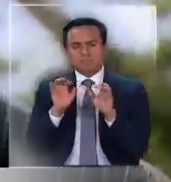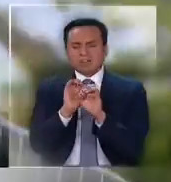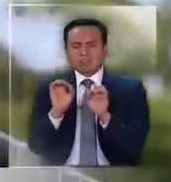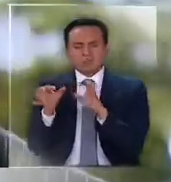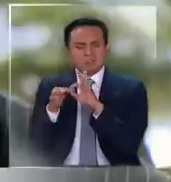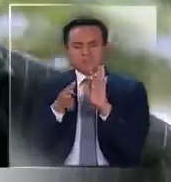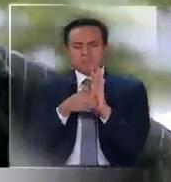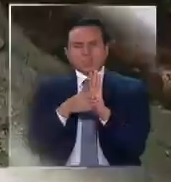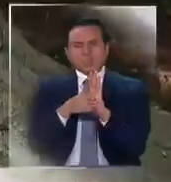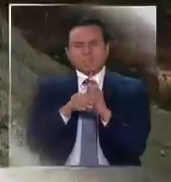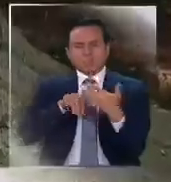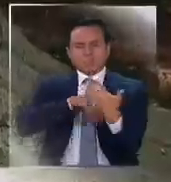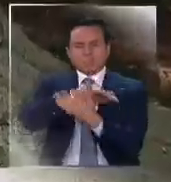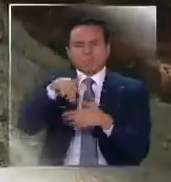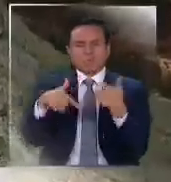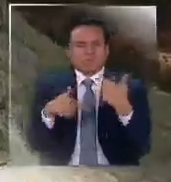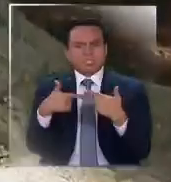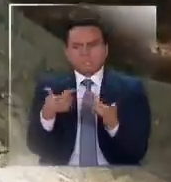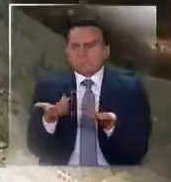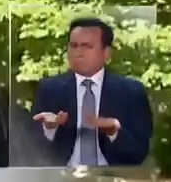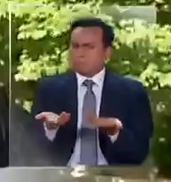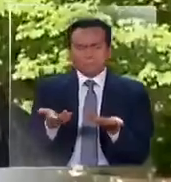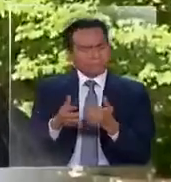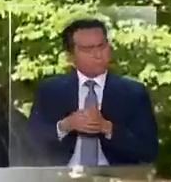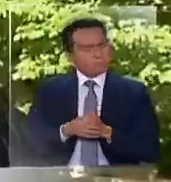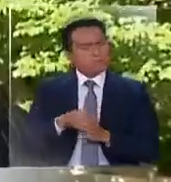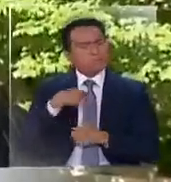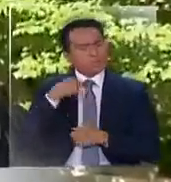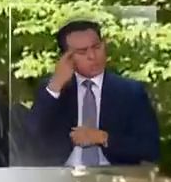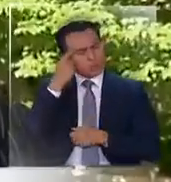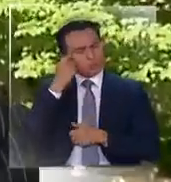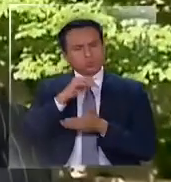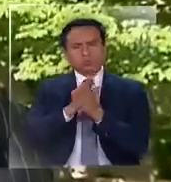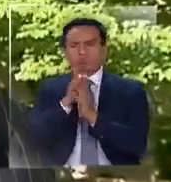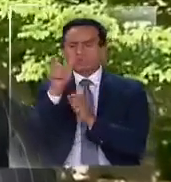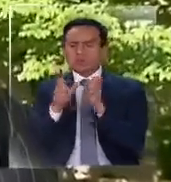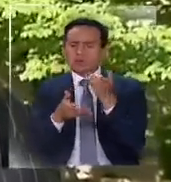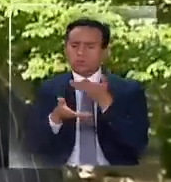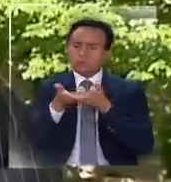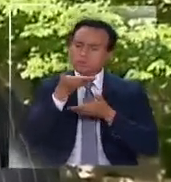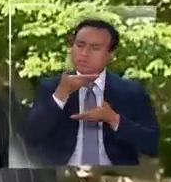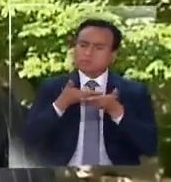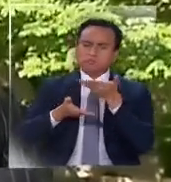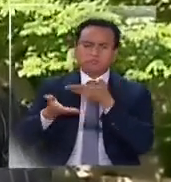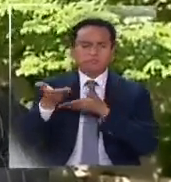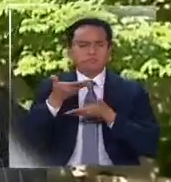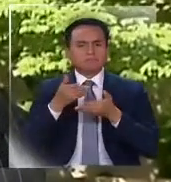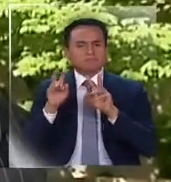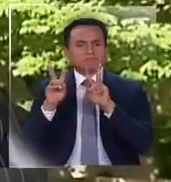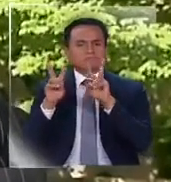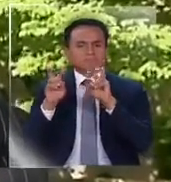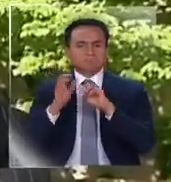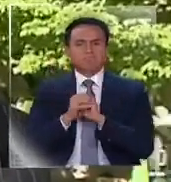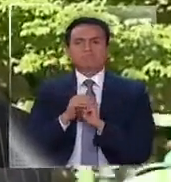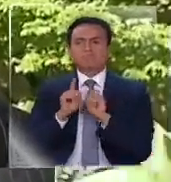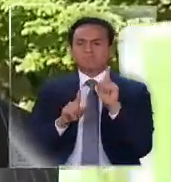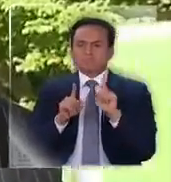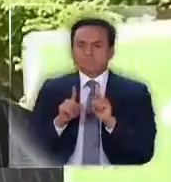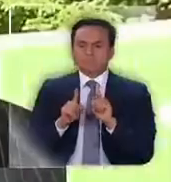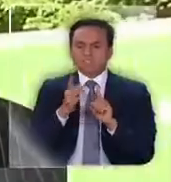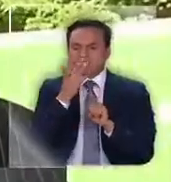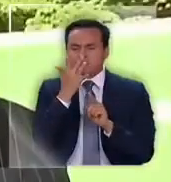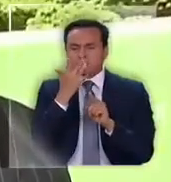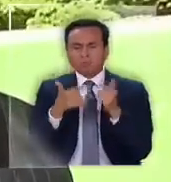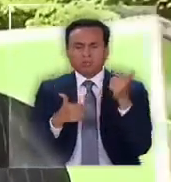justifica la violencia política, y también yo creo que todos los chilenos compartimos que lo siguiente, que aquellos que han cometido